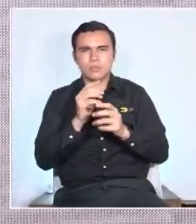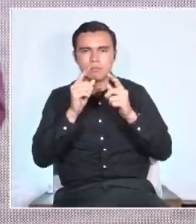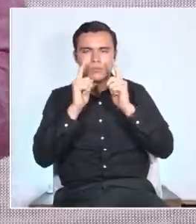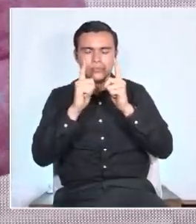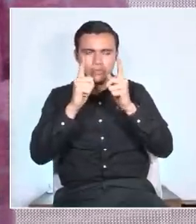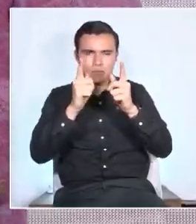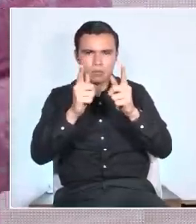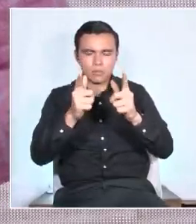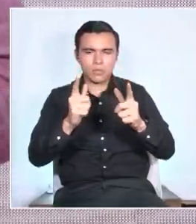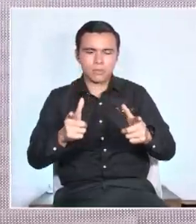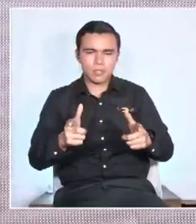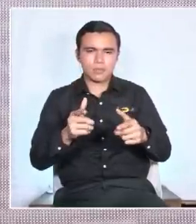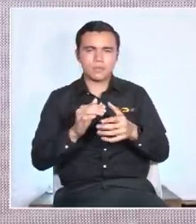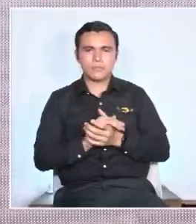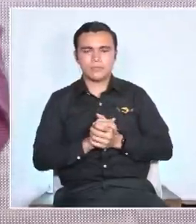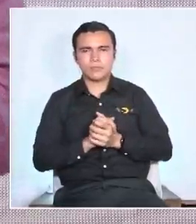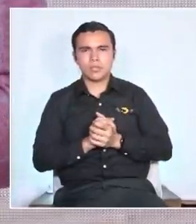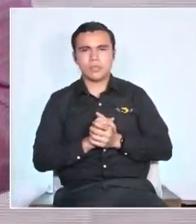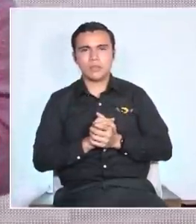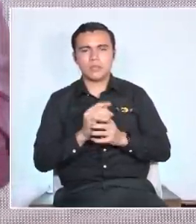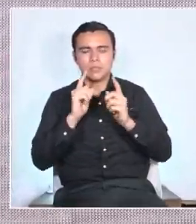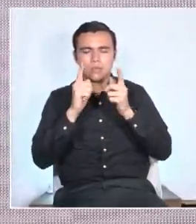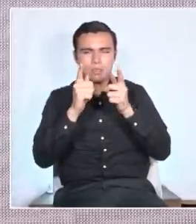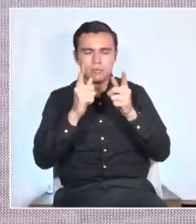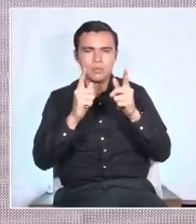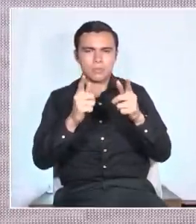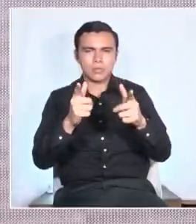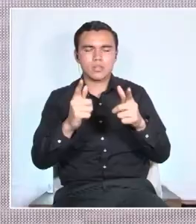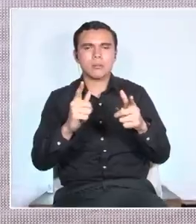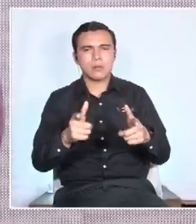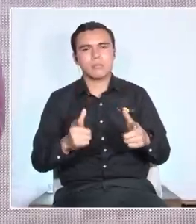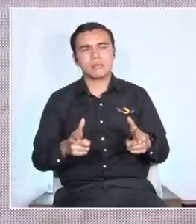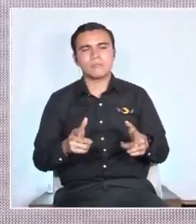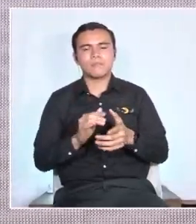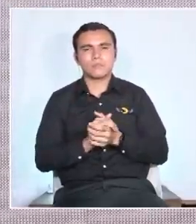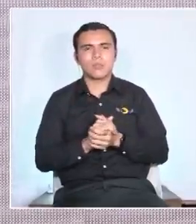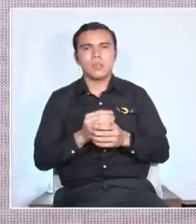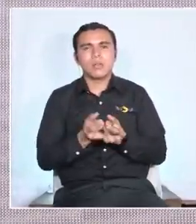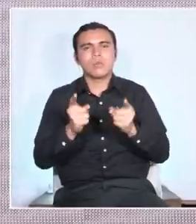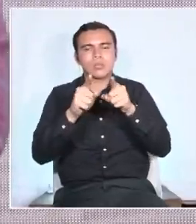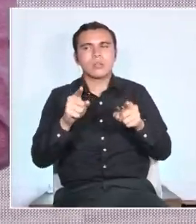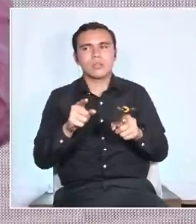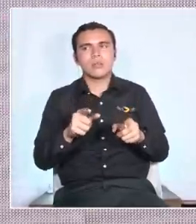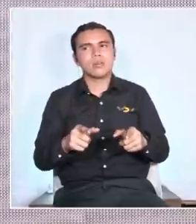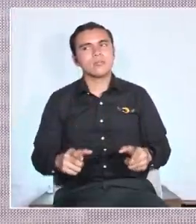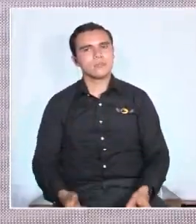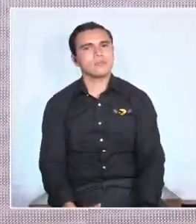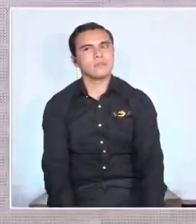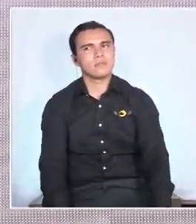Shaturraba canderebekiyama. Y katurraba shanderebesitiyama. Cuando tú cargas el fuego de